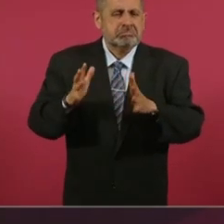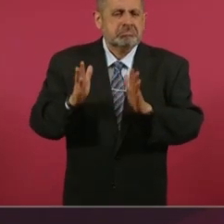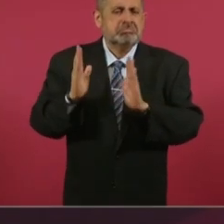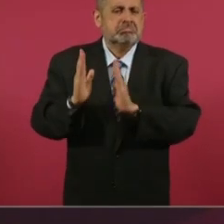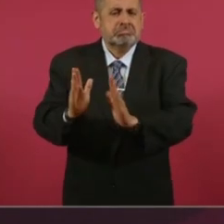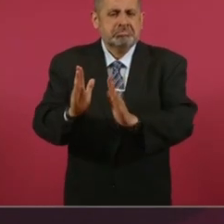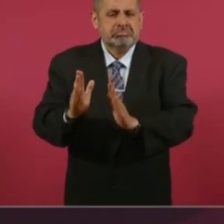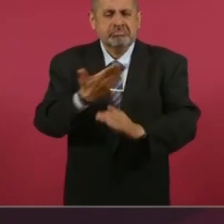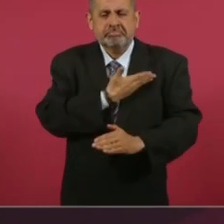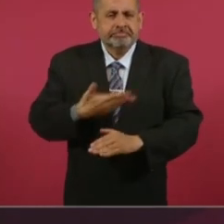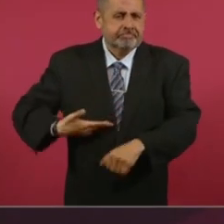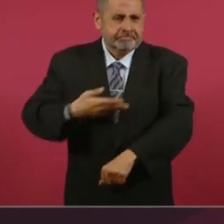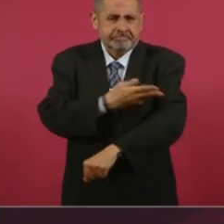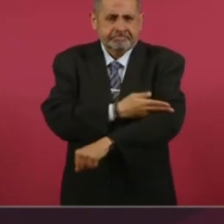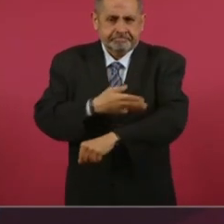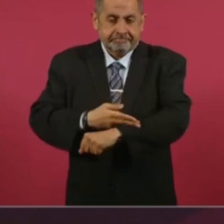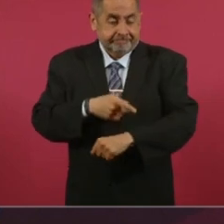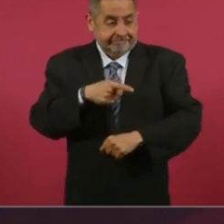Y